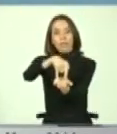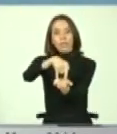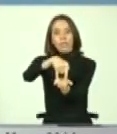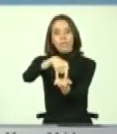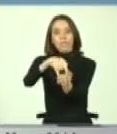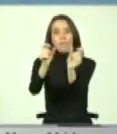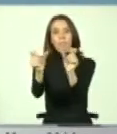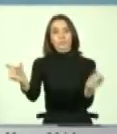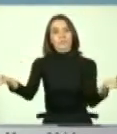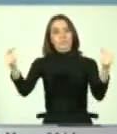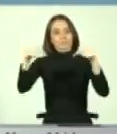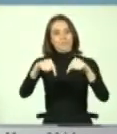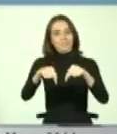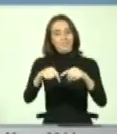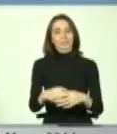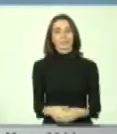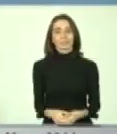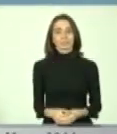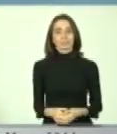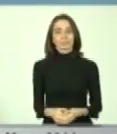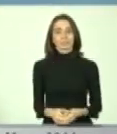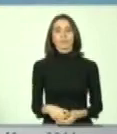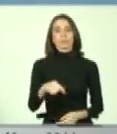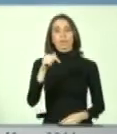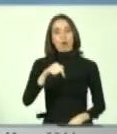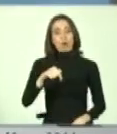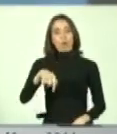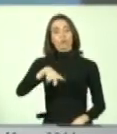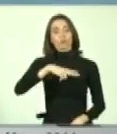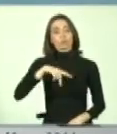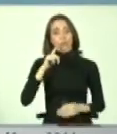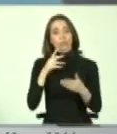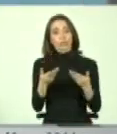asistentes hoy estamos